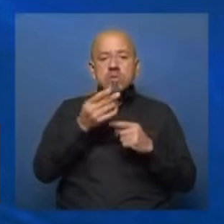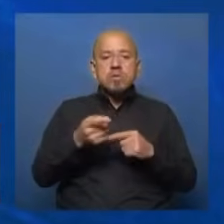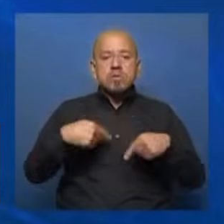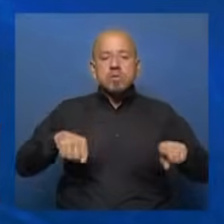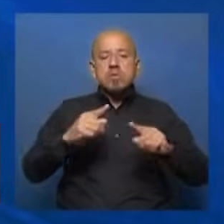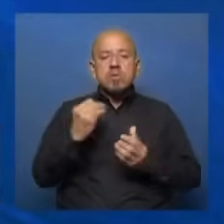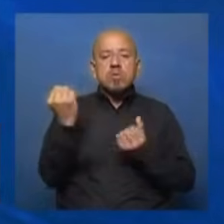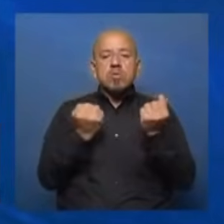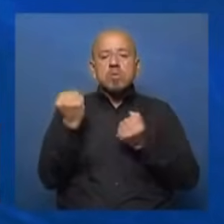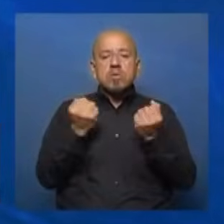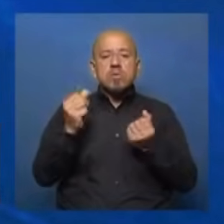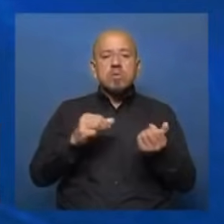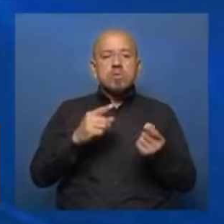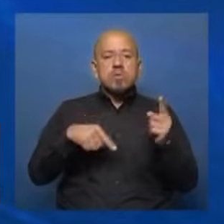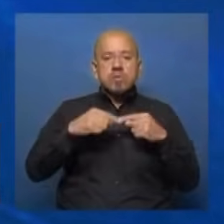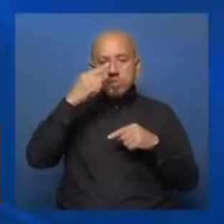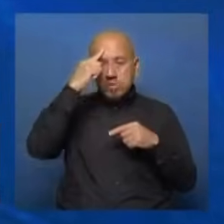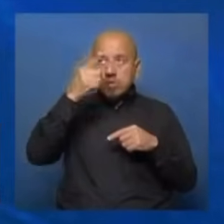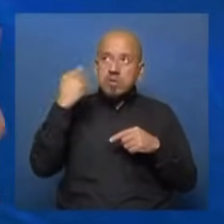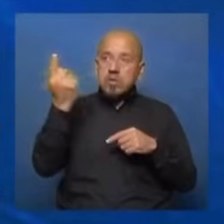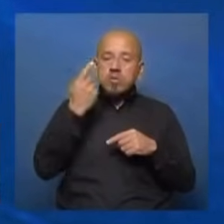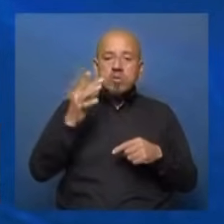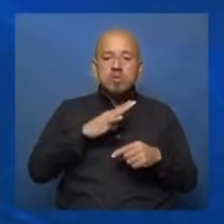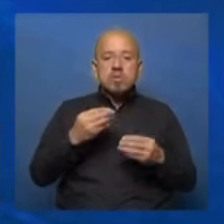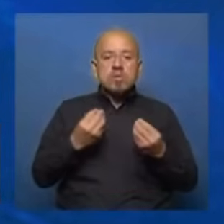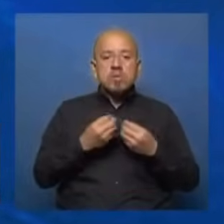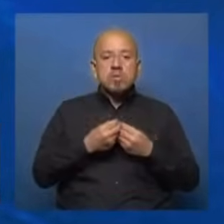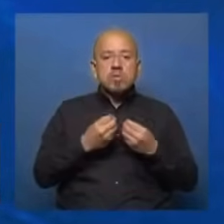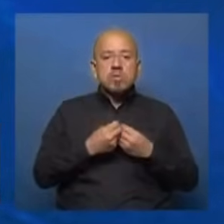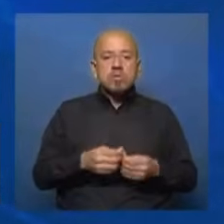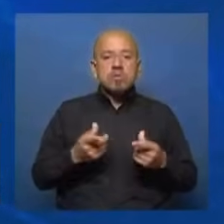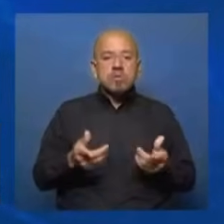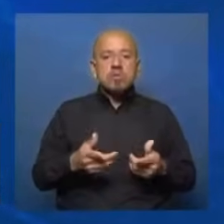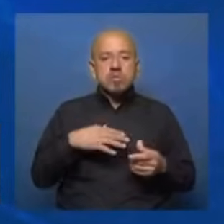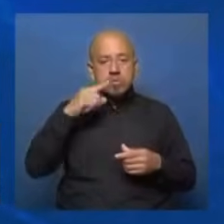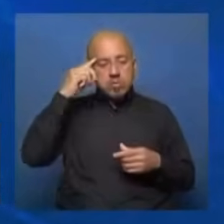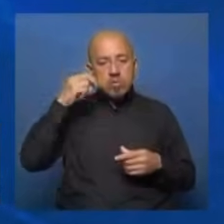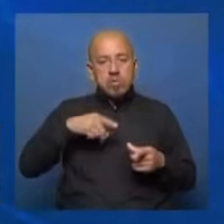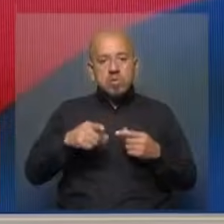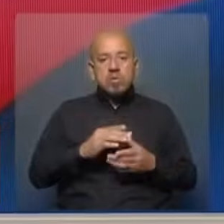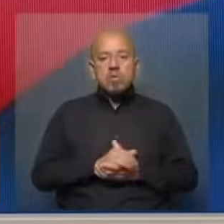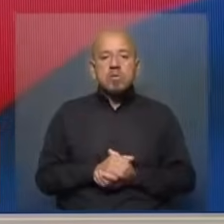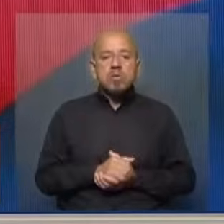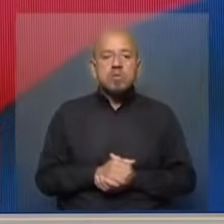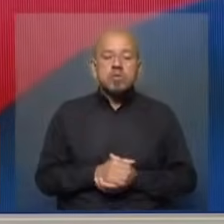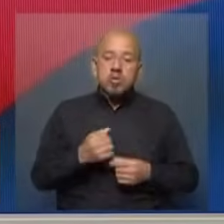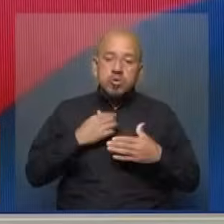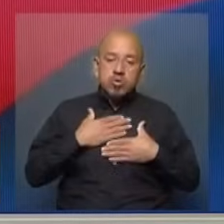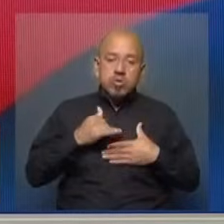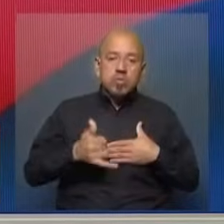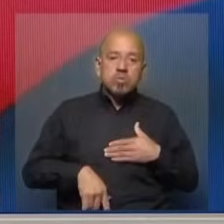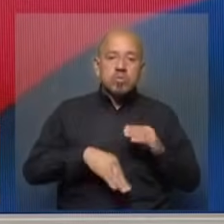líneas económicas del país, a la línea internacional. Hay mucha ciudadanía y muchas bases con opinión y con... Bueno, nosotros tenemos un